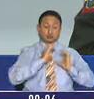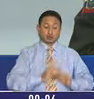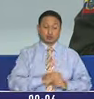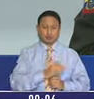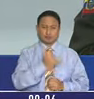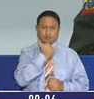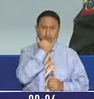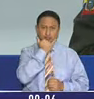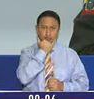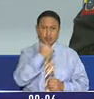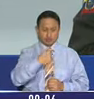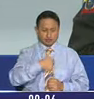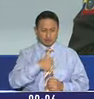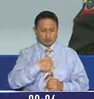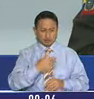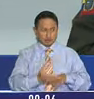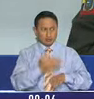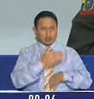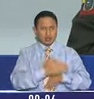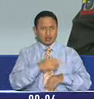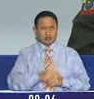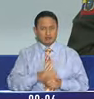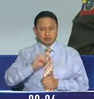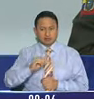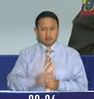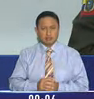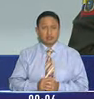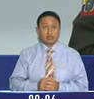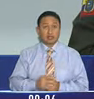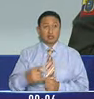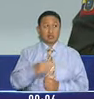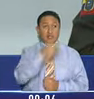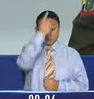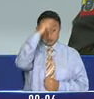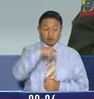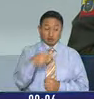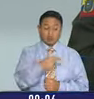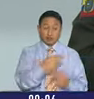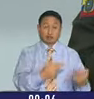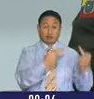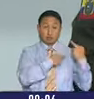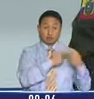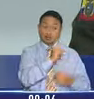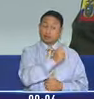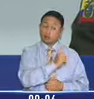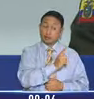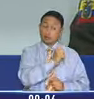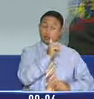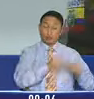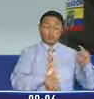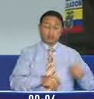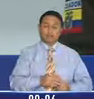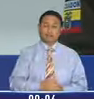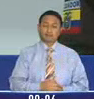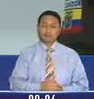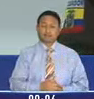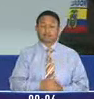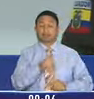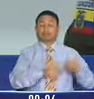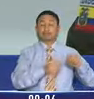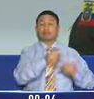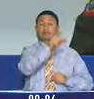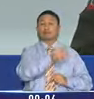las cuales nosotros determinamos que claramente están tomando decisiones administrativas que no son de su competencia. Algunos